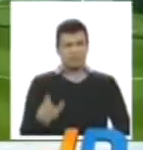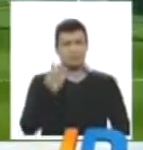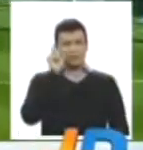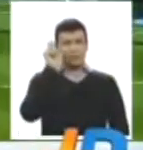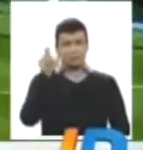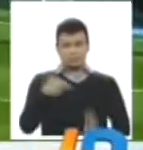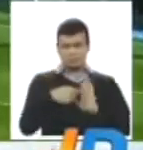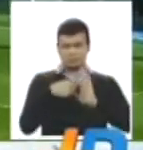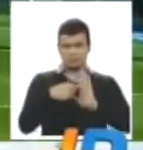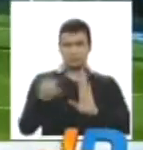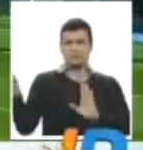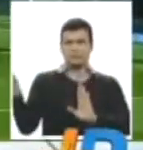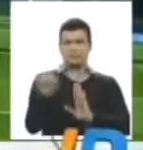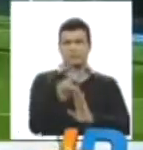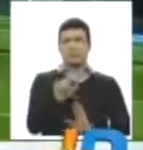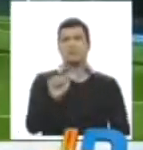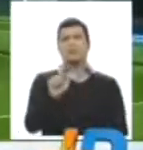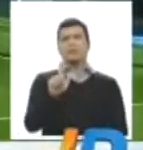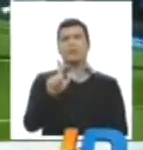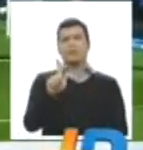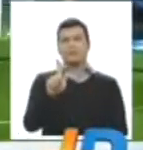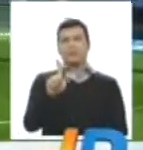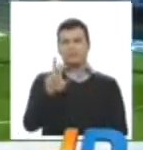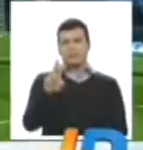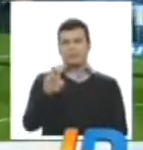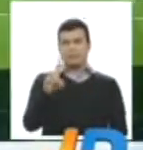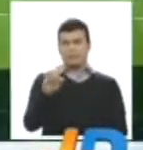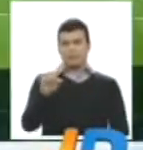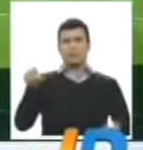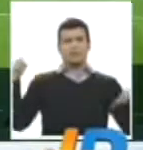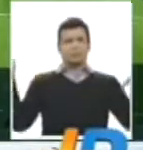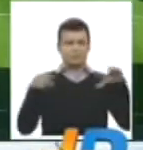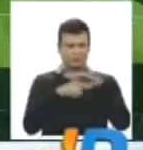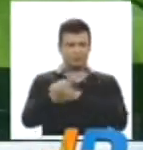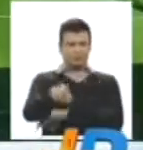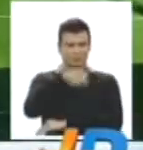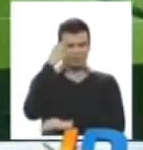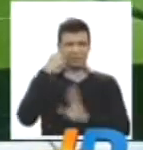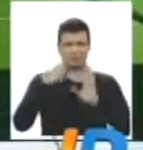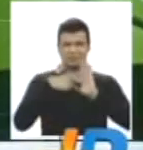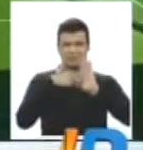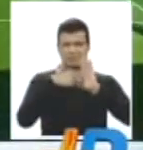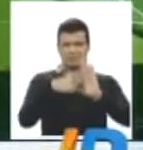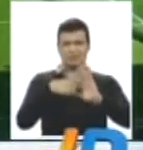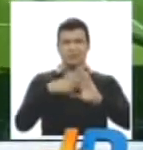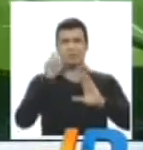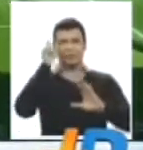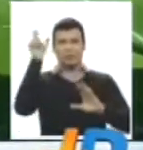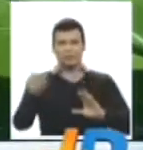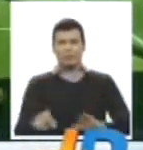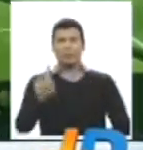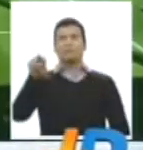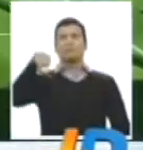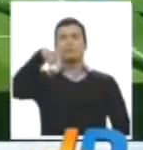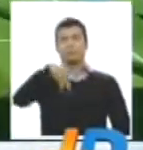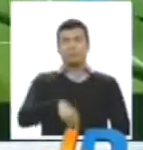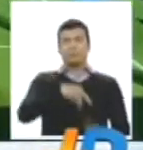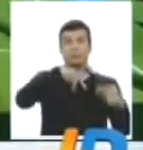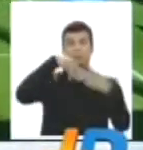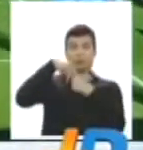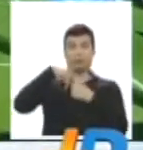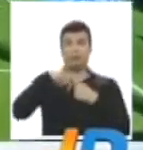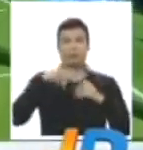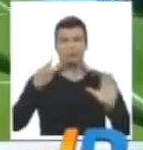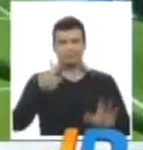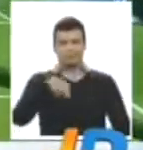por intermedio de Alfredo Morelos logra el gol de la victoria. El balón pasa por medio de las piernas del arquero y de esta manera el equipo